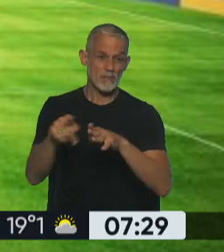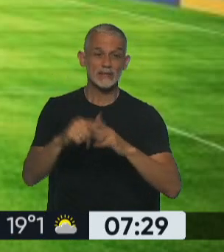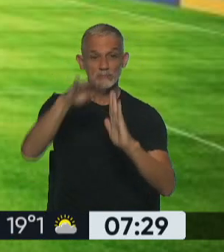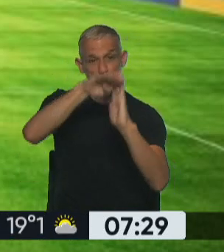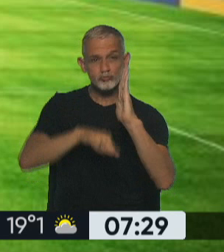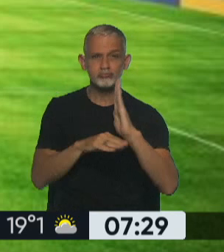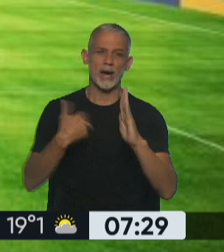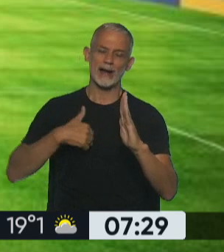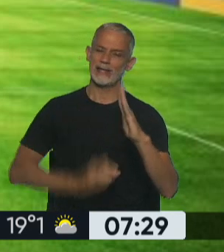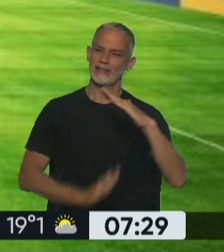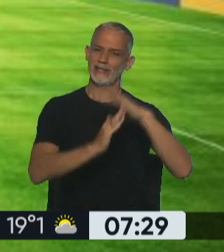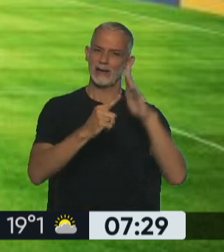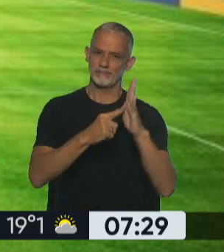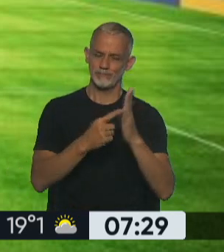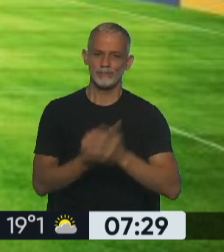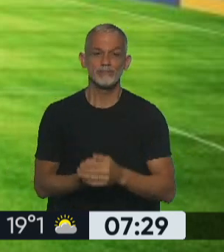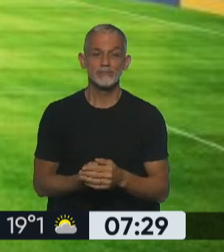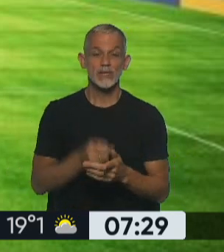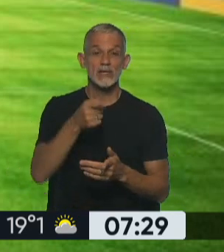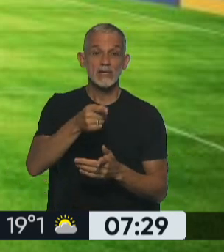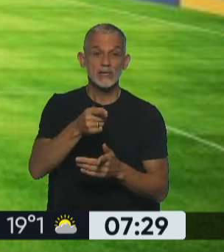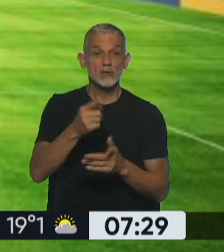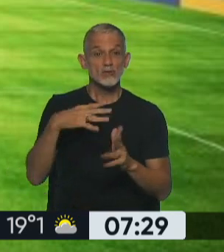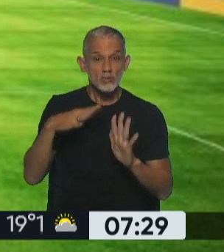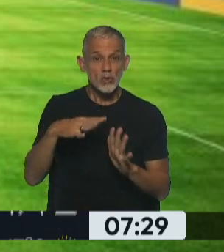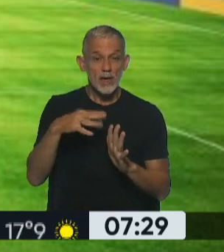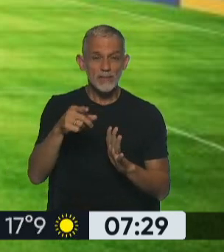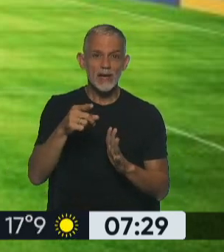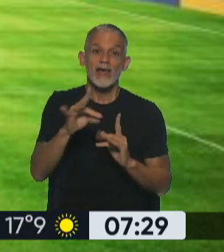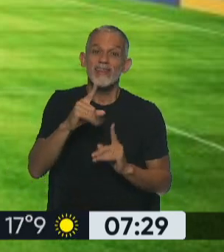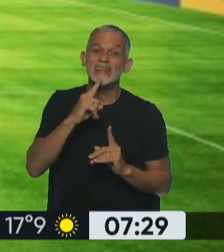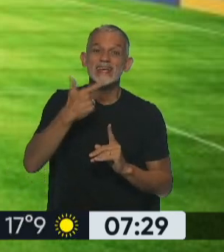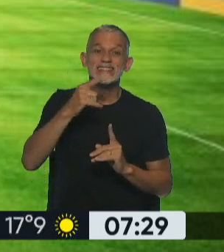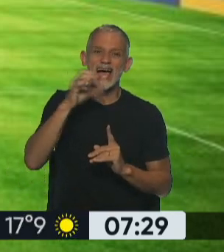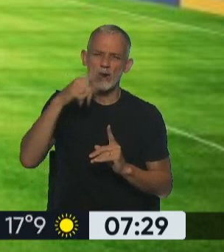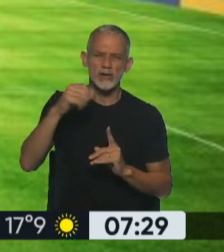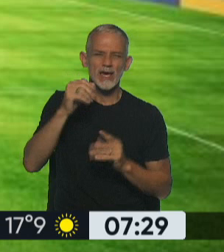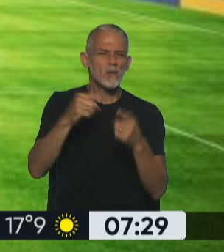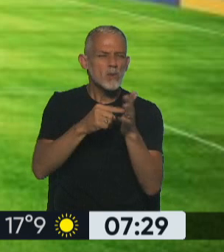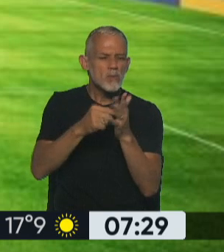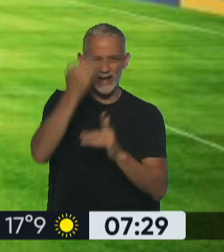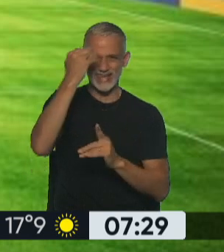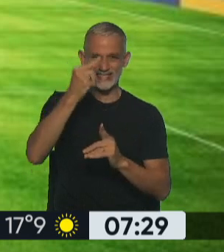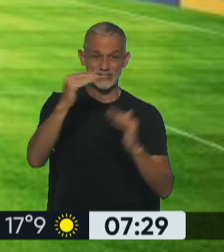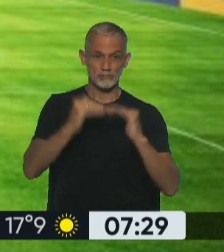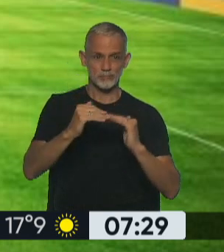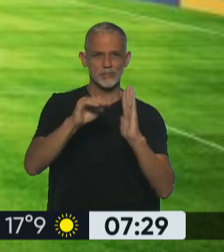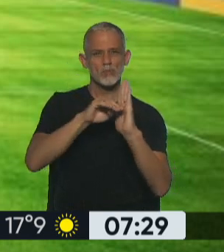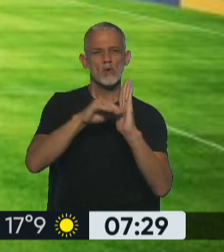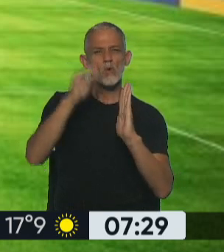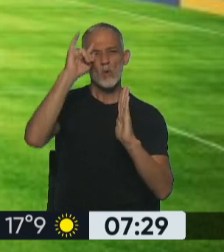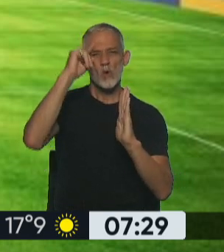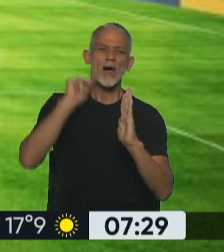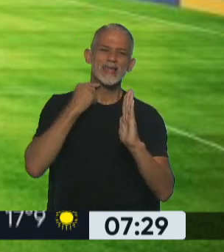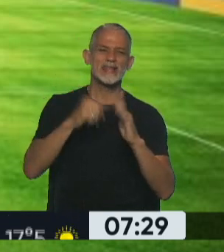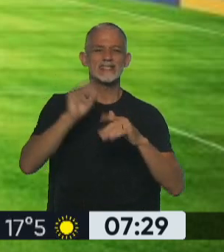que manda Argentina, el equipo todavía de Lionel Scaloni. 15 puntos. Uruguay, allí nomás, los de Marcelo Bielsa, tienen